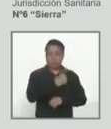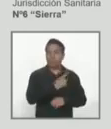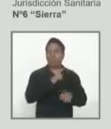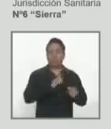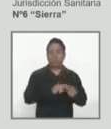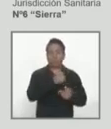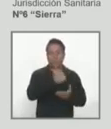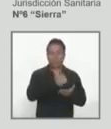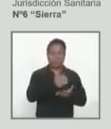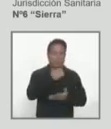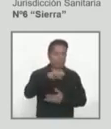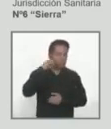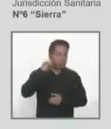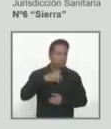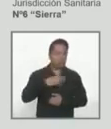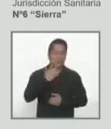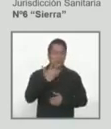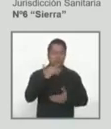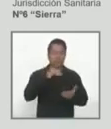Valles Centrales,